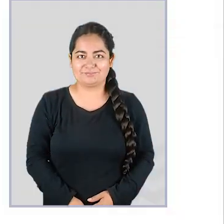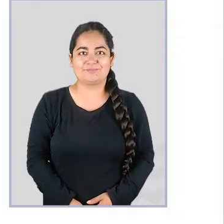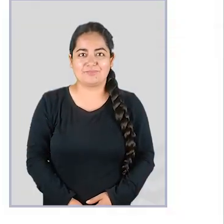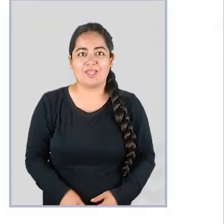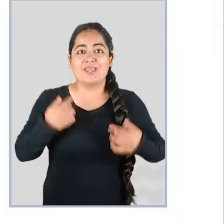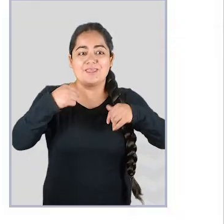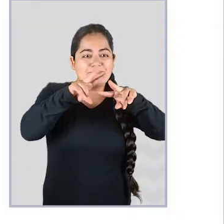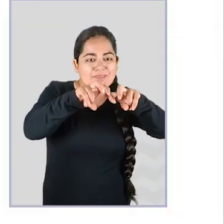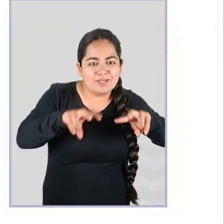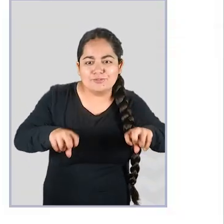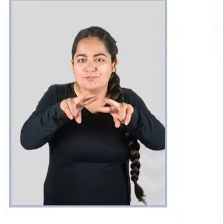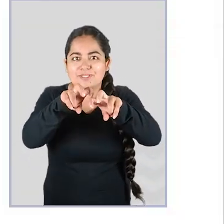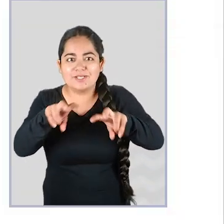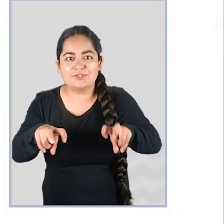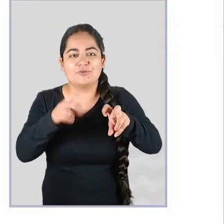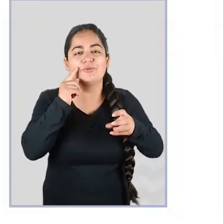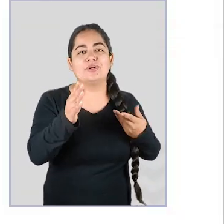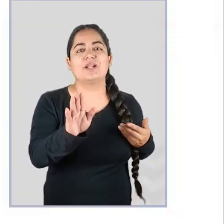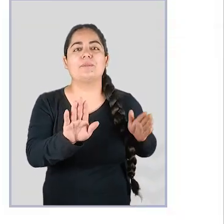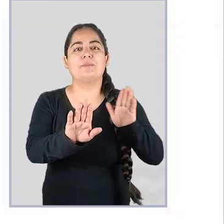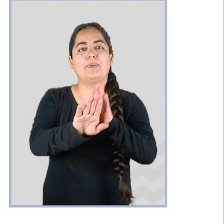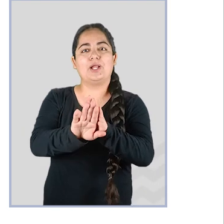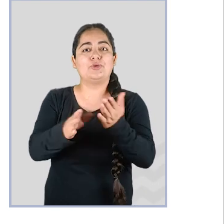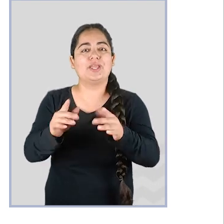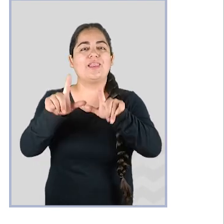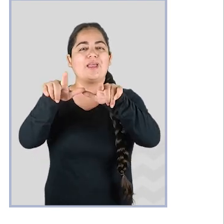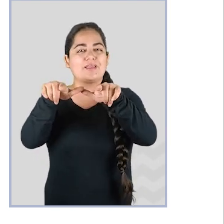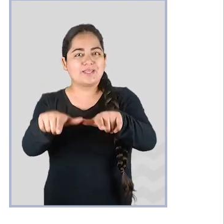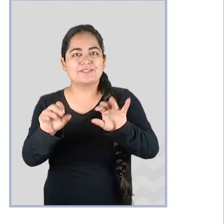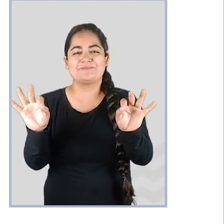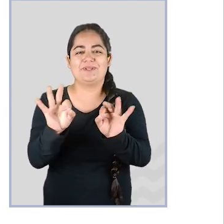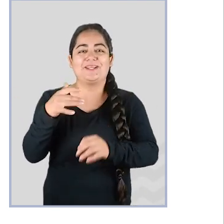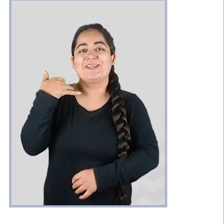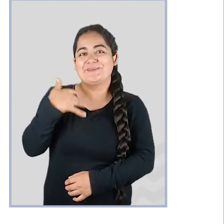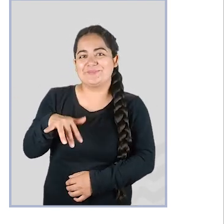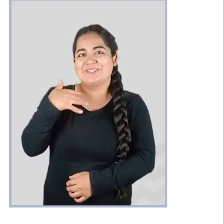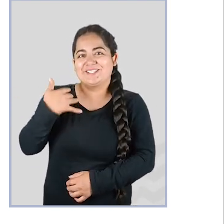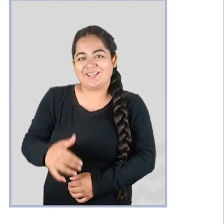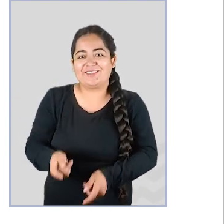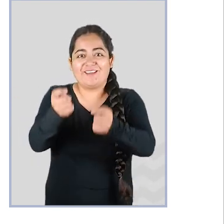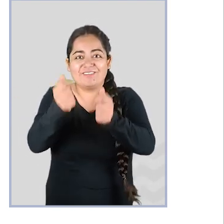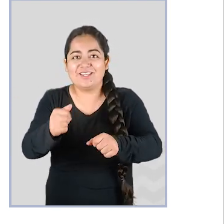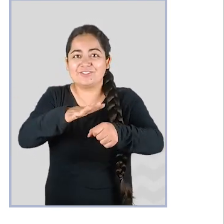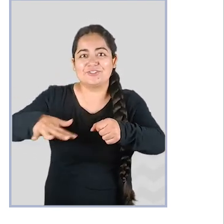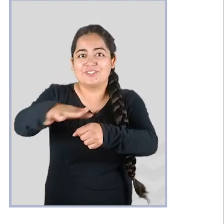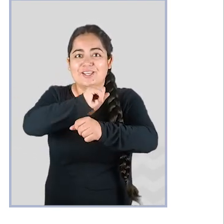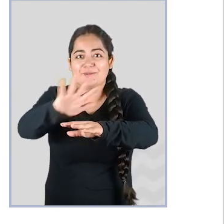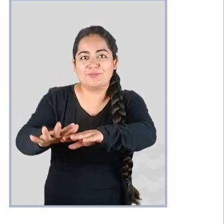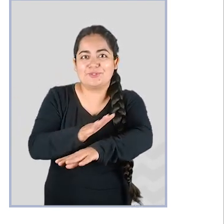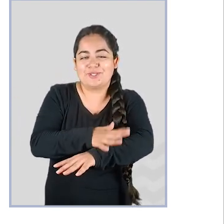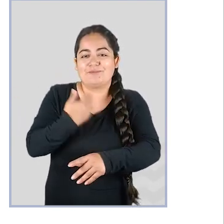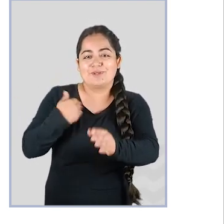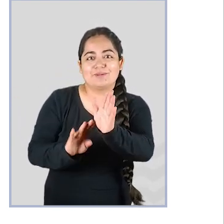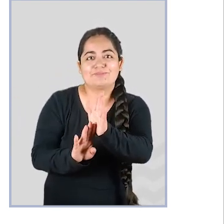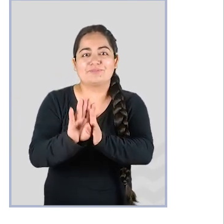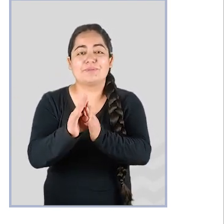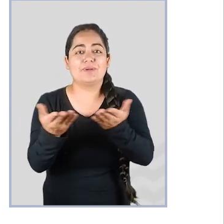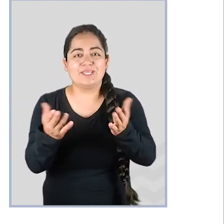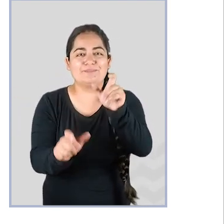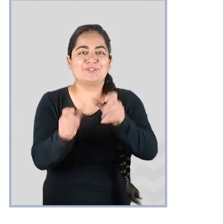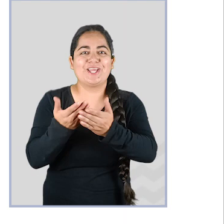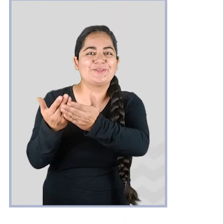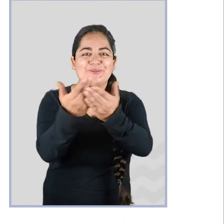Diversos estudios respaldan el énfasis que la agencia hace sobre la relevancia de los aspectos socioemocionales para el desarrollo de los y